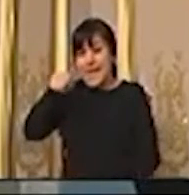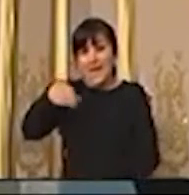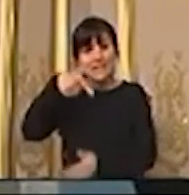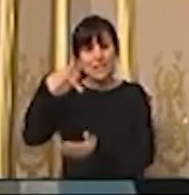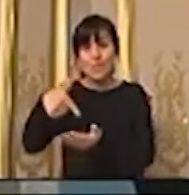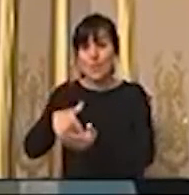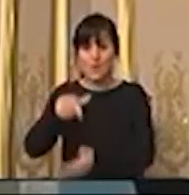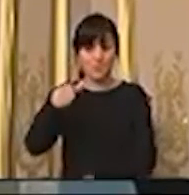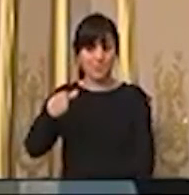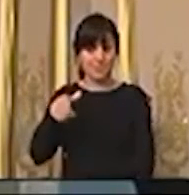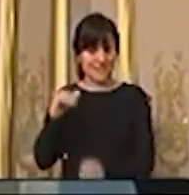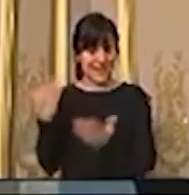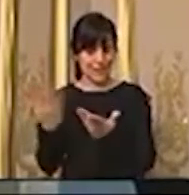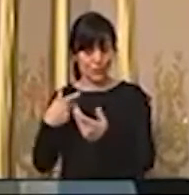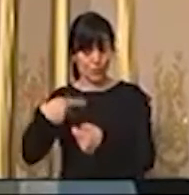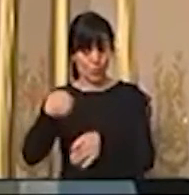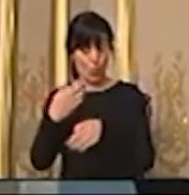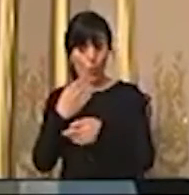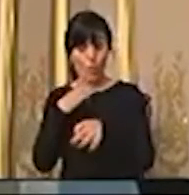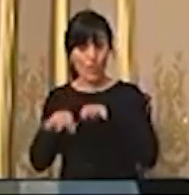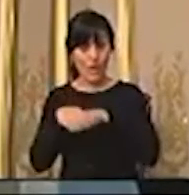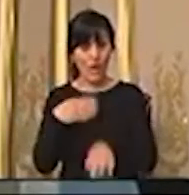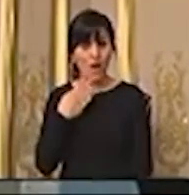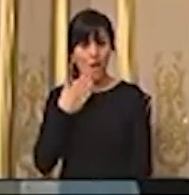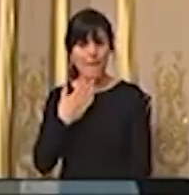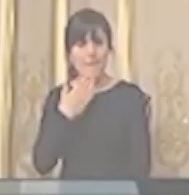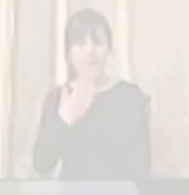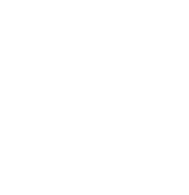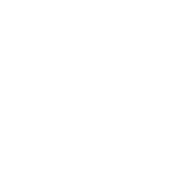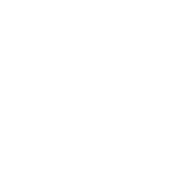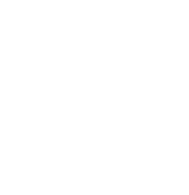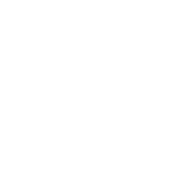realizó su función como debió haberlo hecho